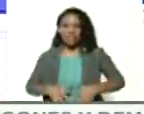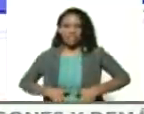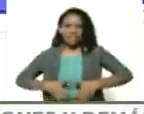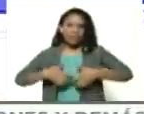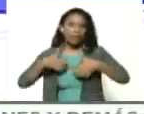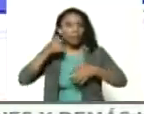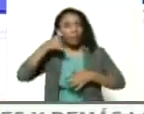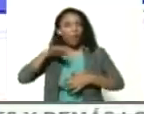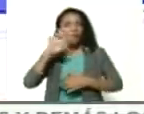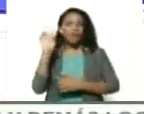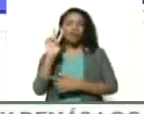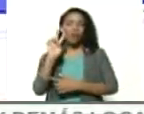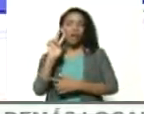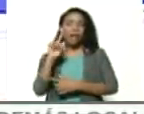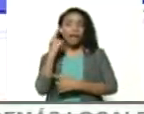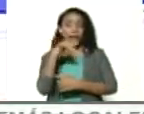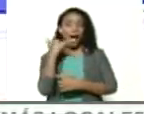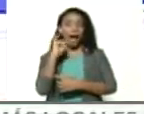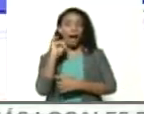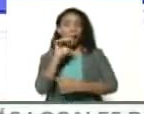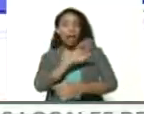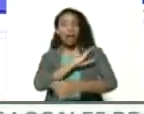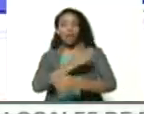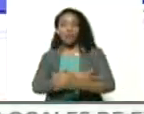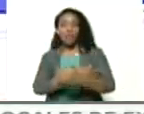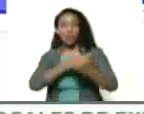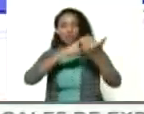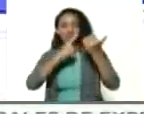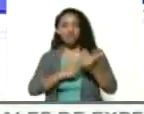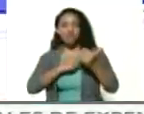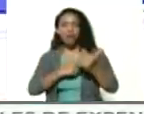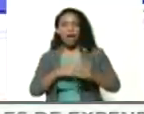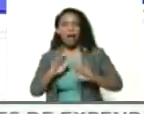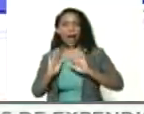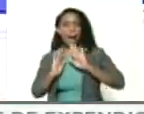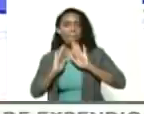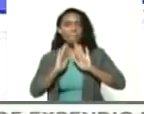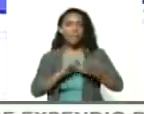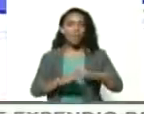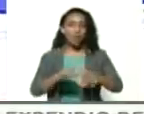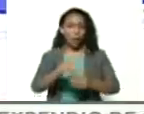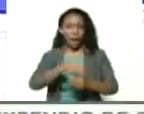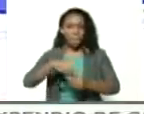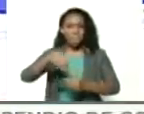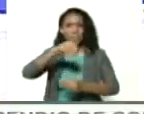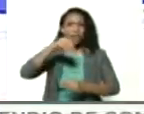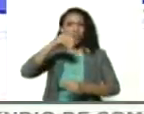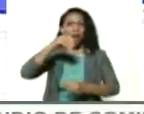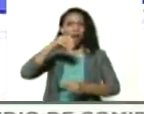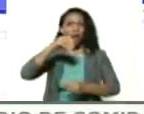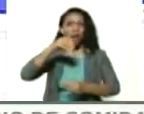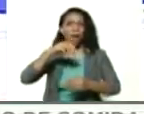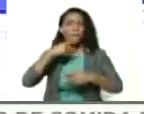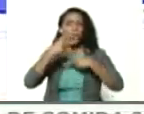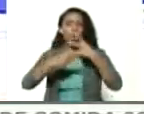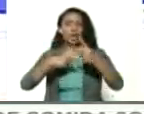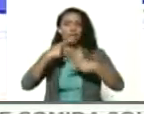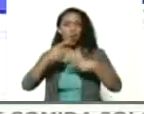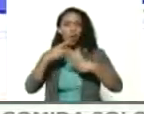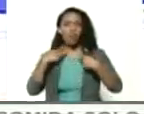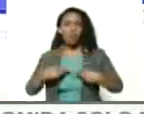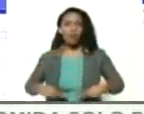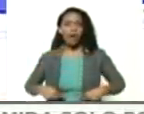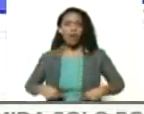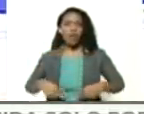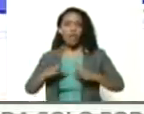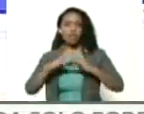Venezuela. Y cuente la Fuerza Armada con el respaldo espiritual, político, humano